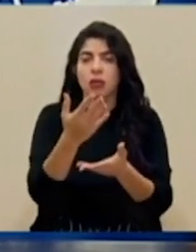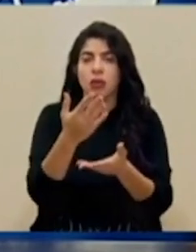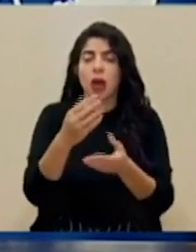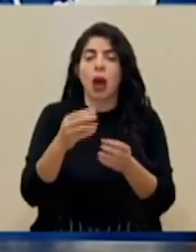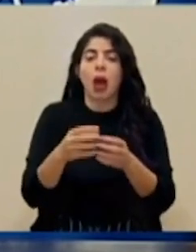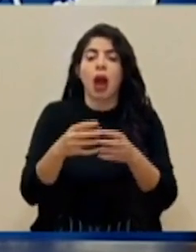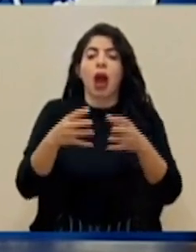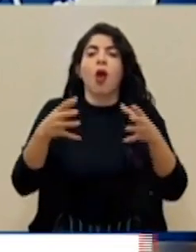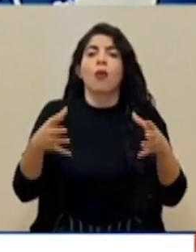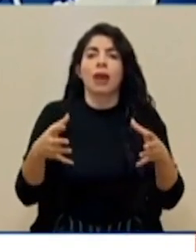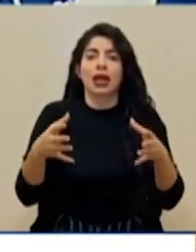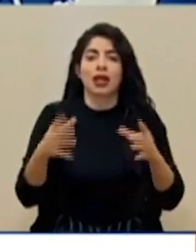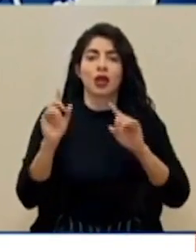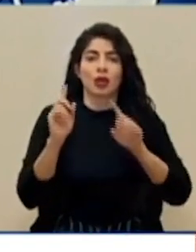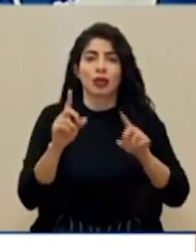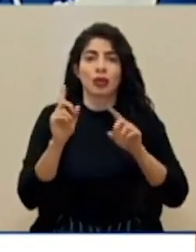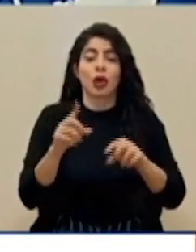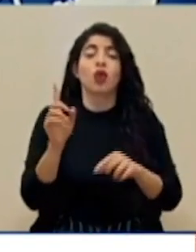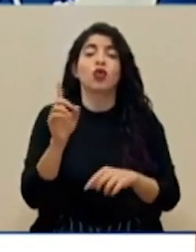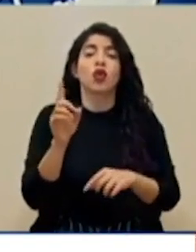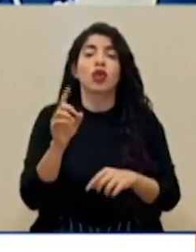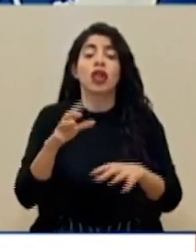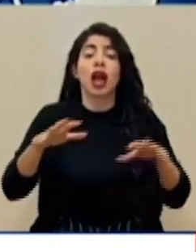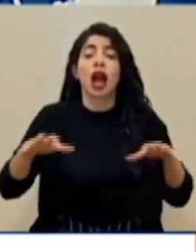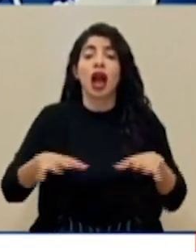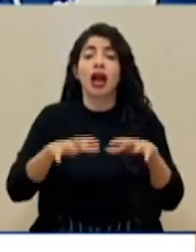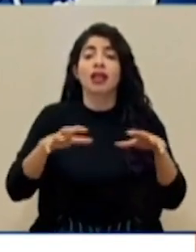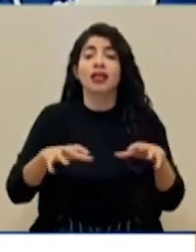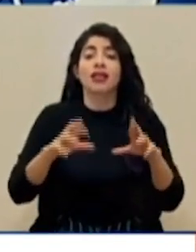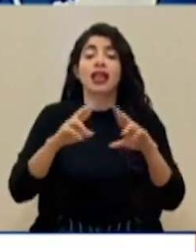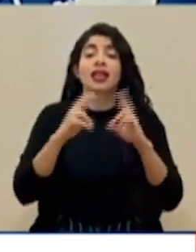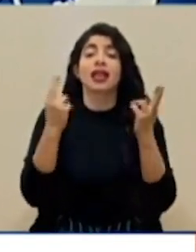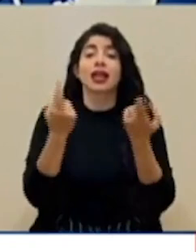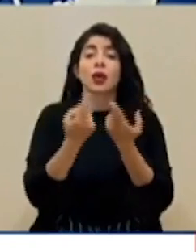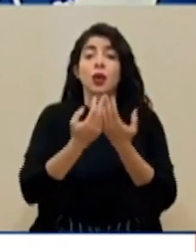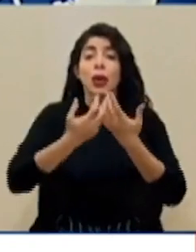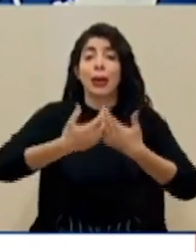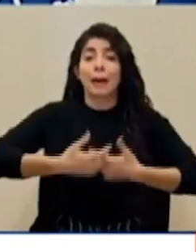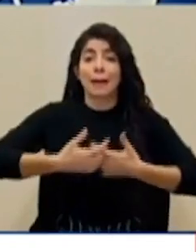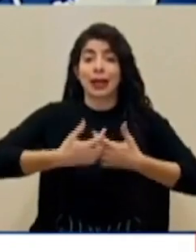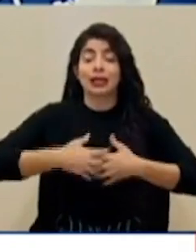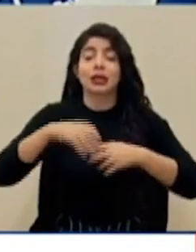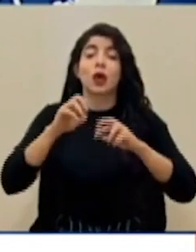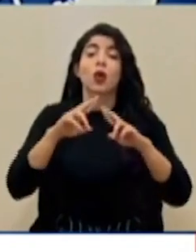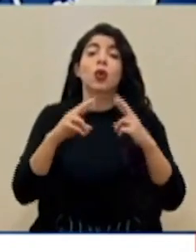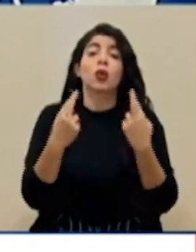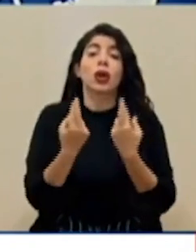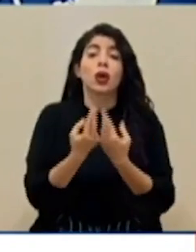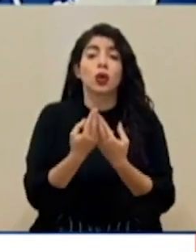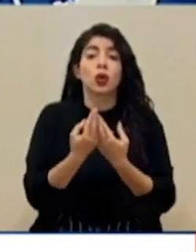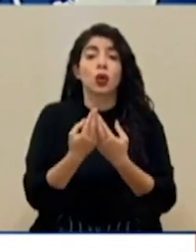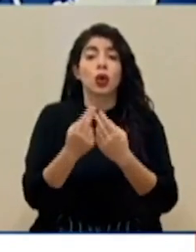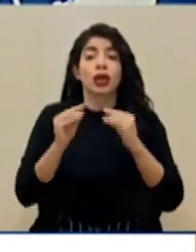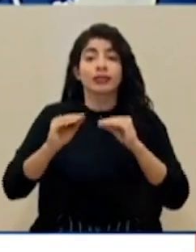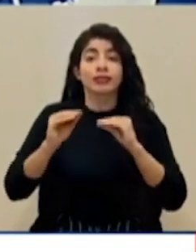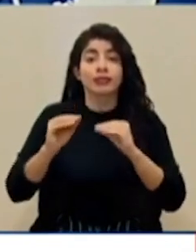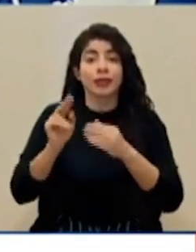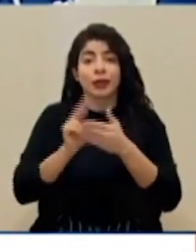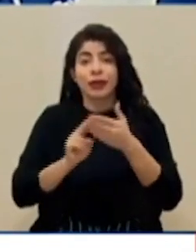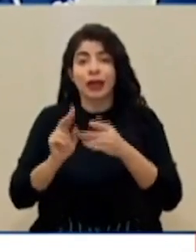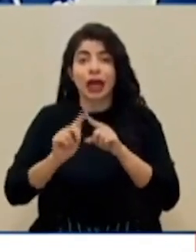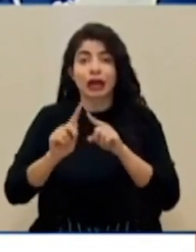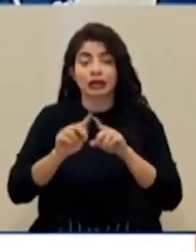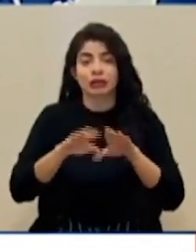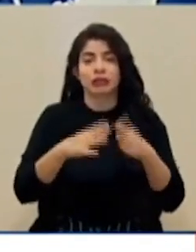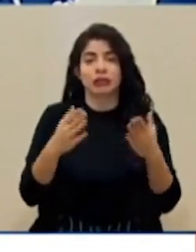aforo para actividades de reuniones empresariales y académicas. A partir del